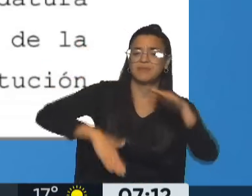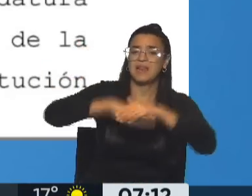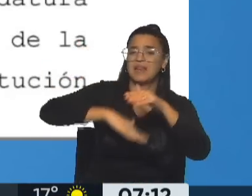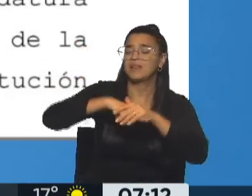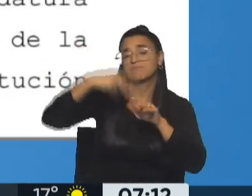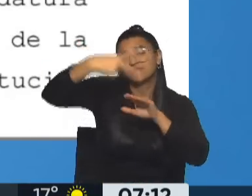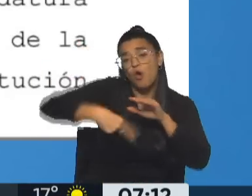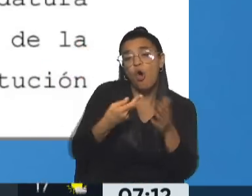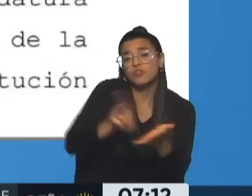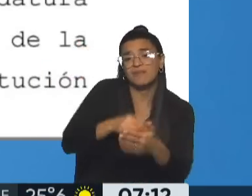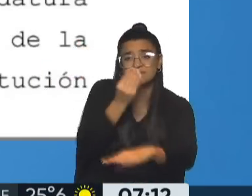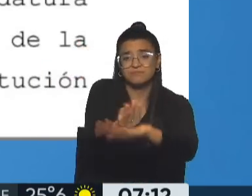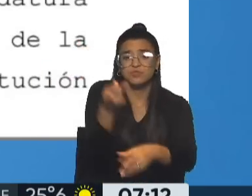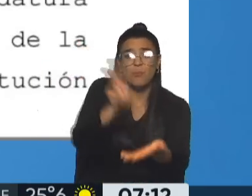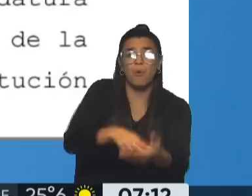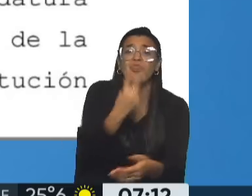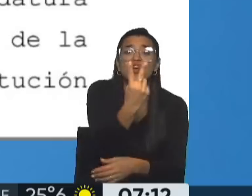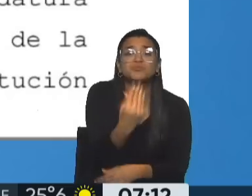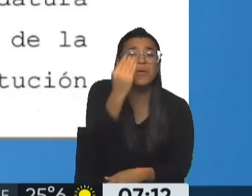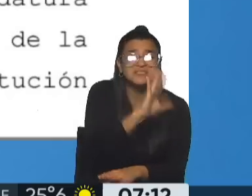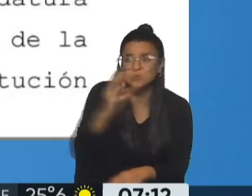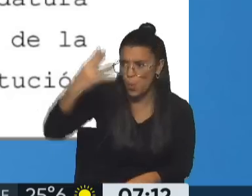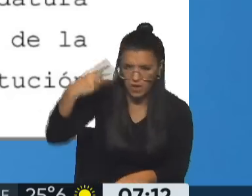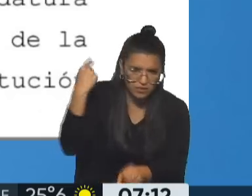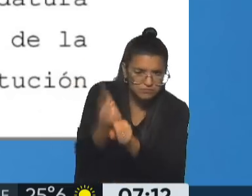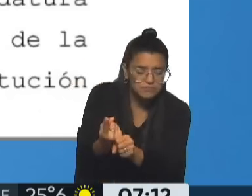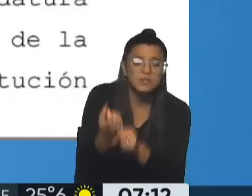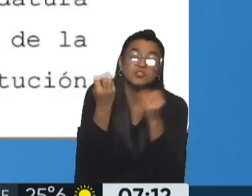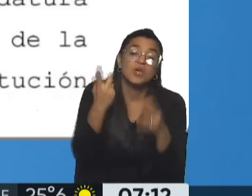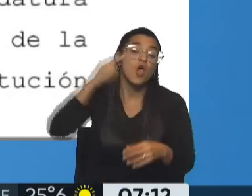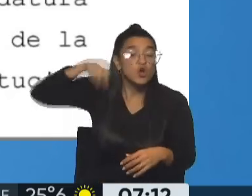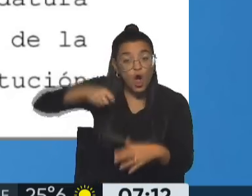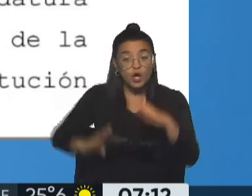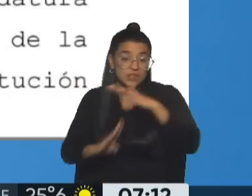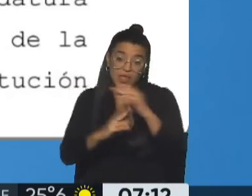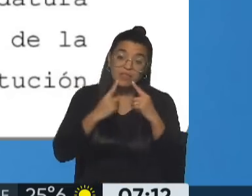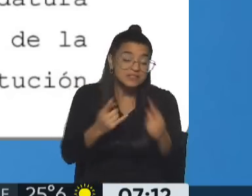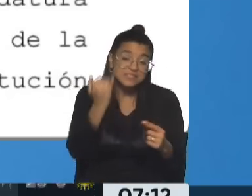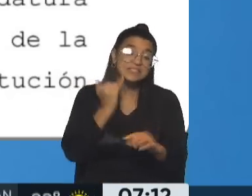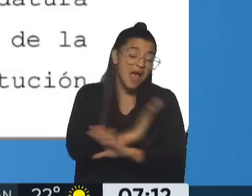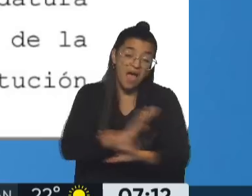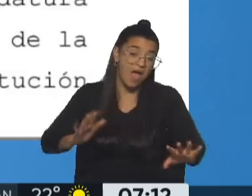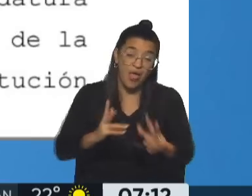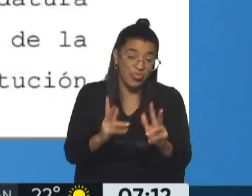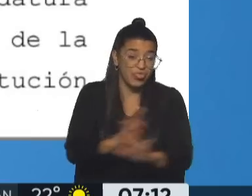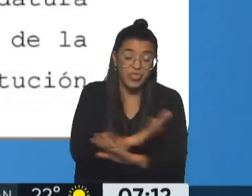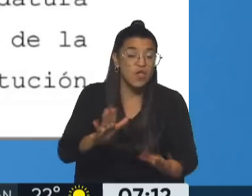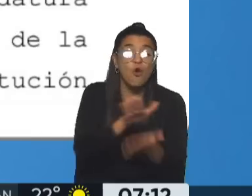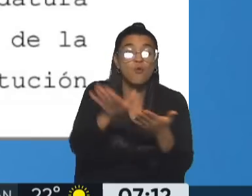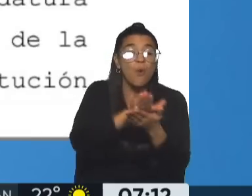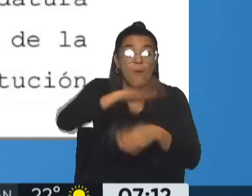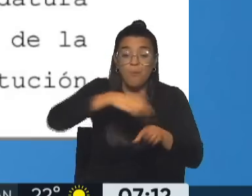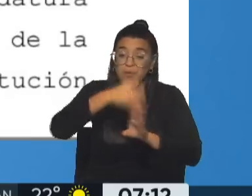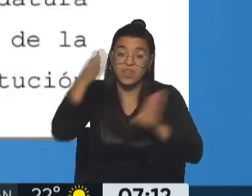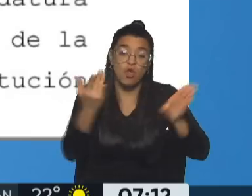ser reelegido hasta 2 veces. Es decir, que la Corte, en una medida cautelar, ya está hablando de que un nuevo periodo